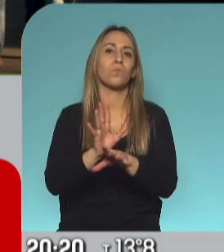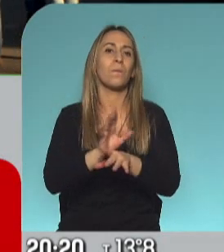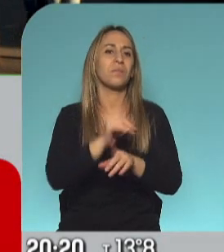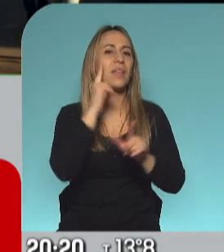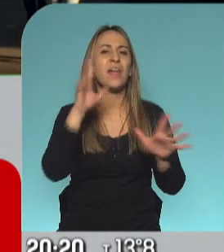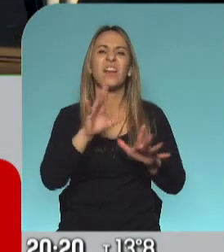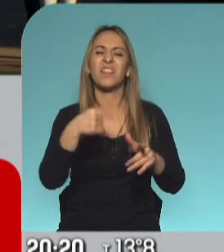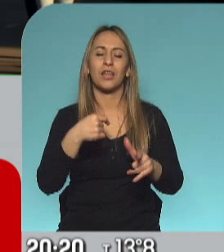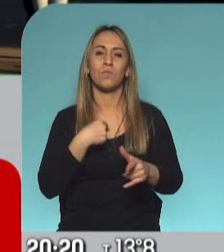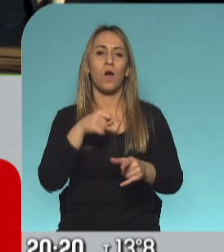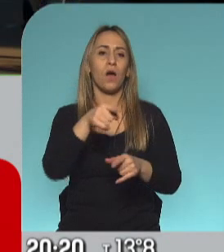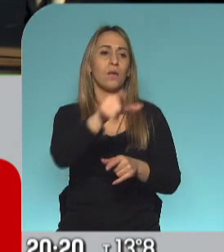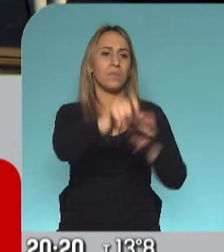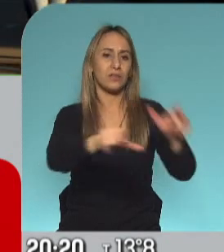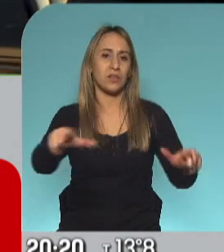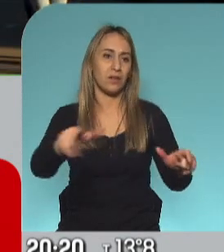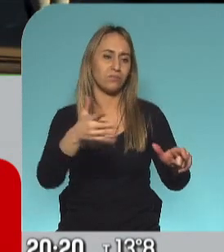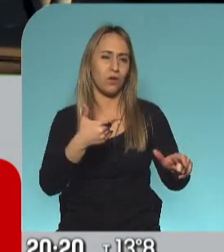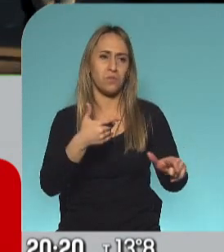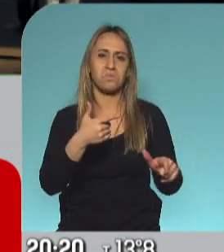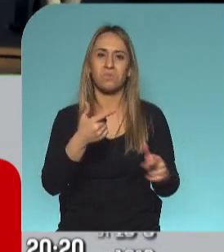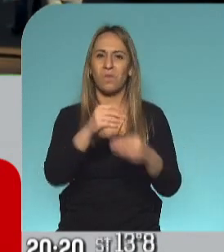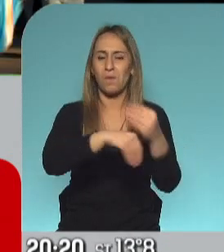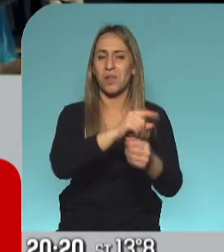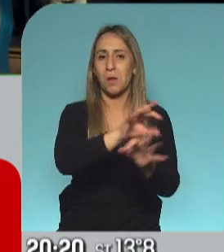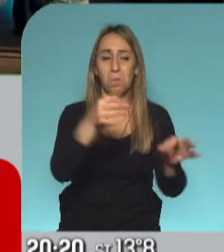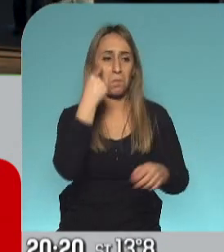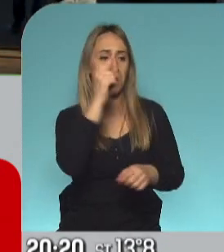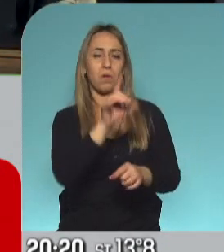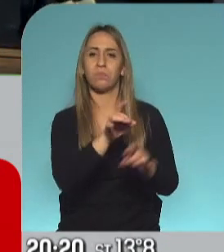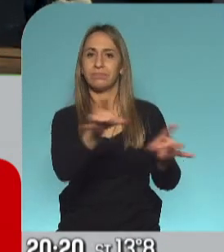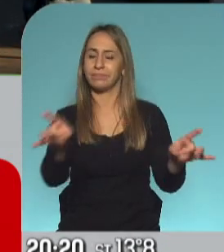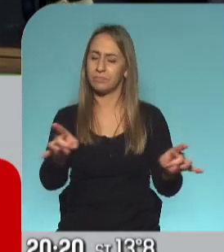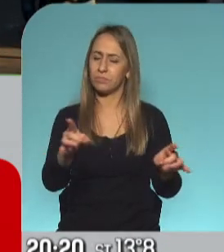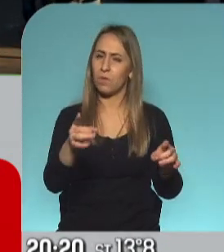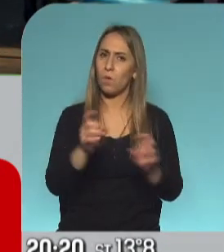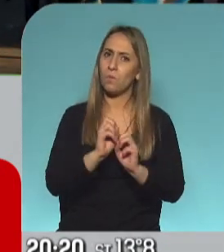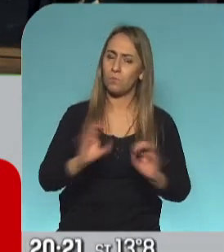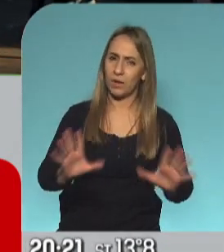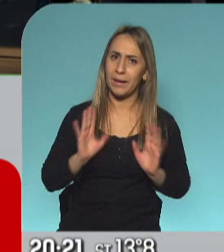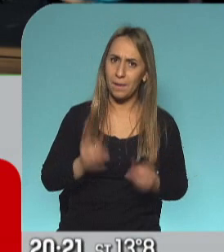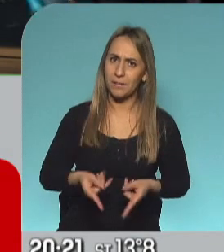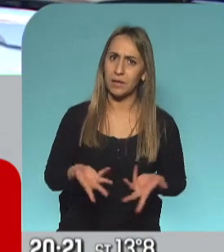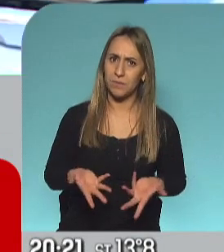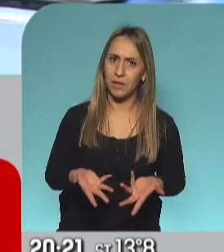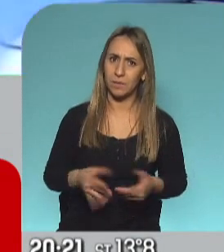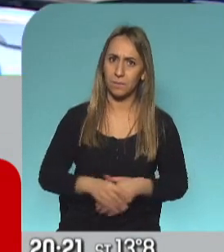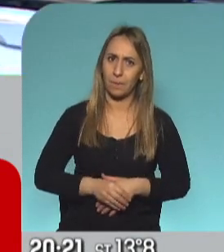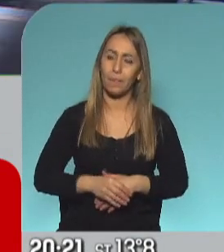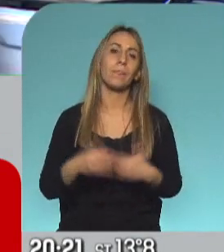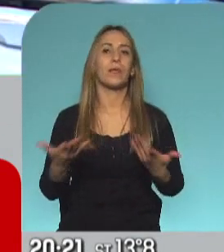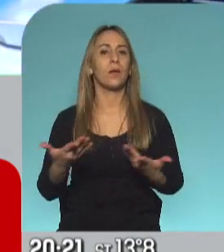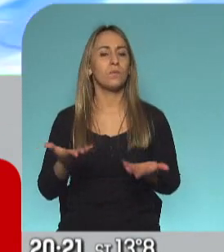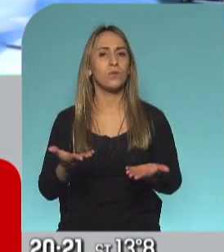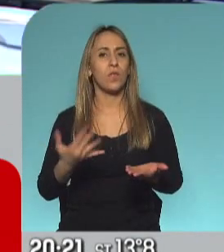que ha dedicado su vida a la medicina, es un serio problema. Por eso hay que